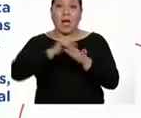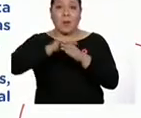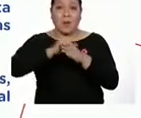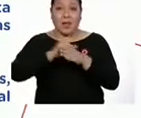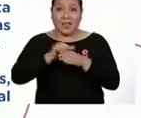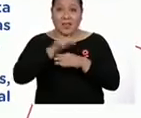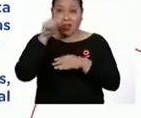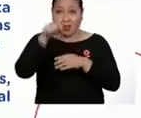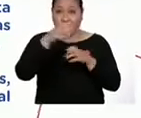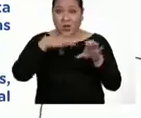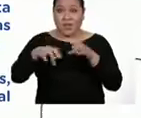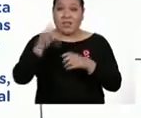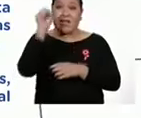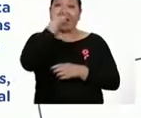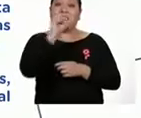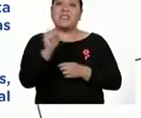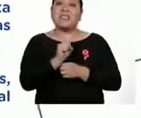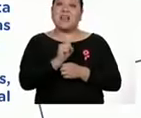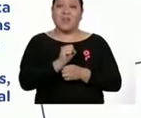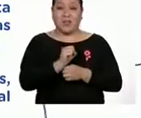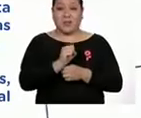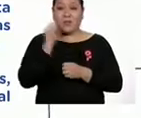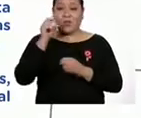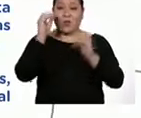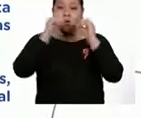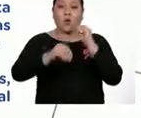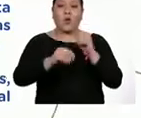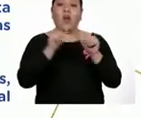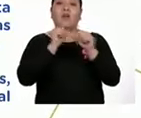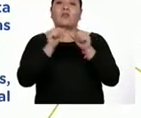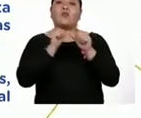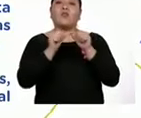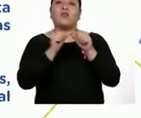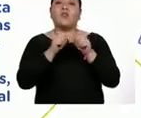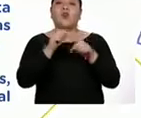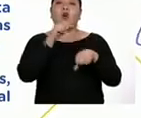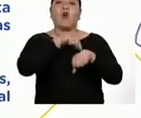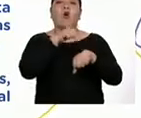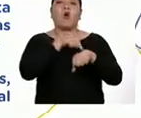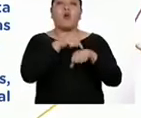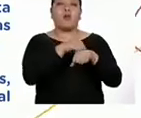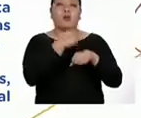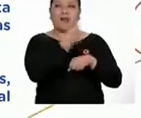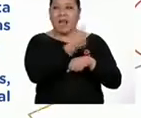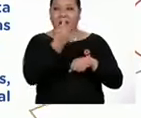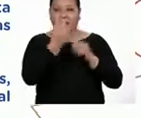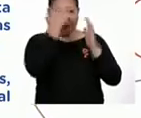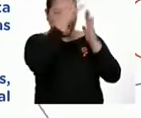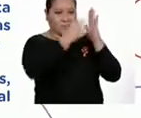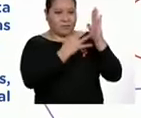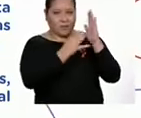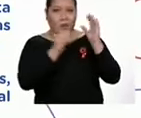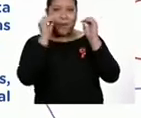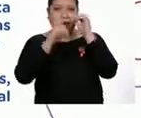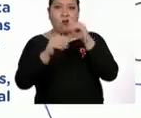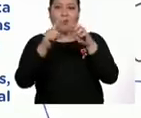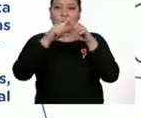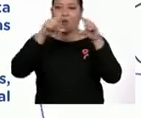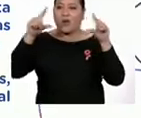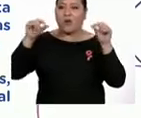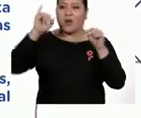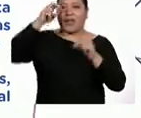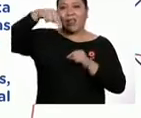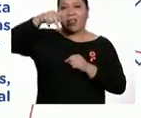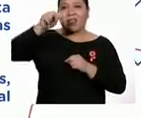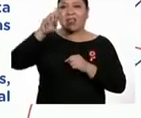que realizarás el sábado y coloca el tiempo programado para cada actividad mediante intervalos. Deberás